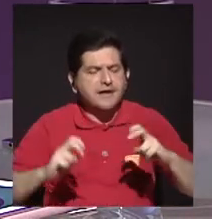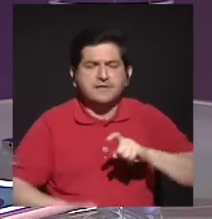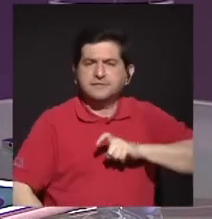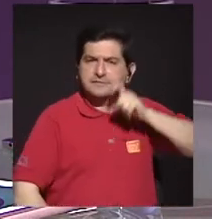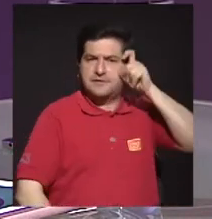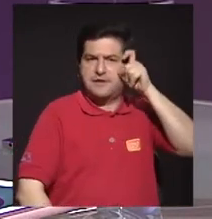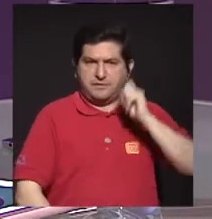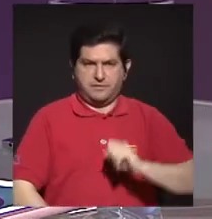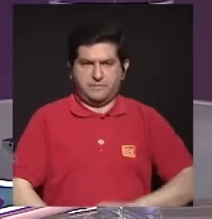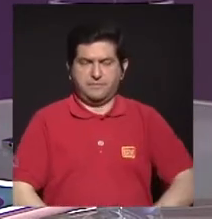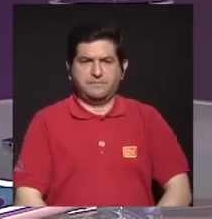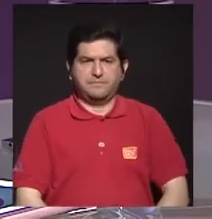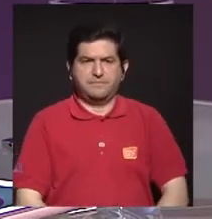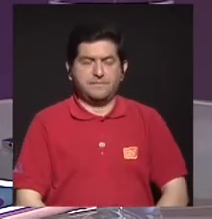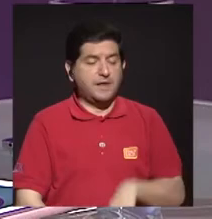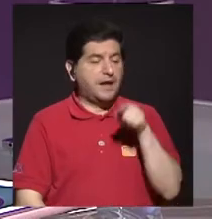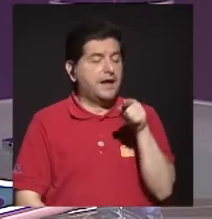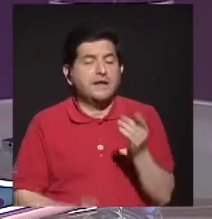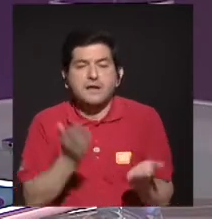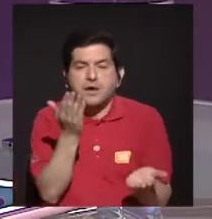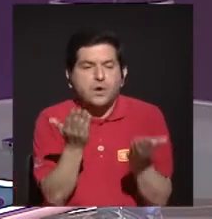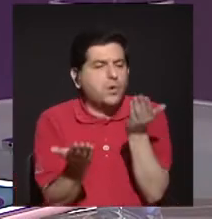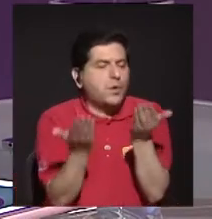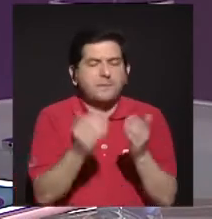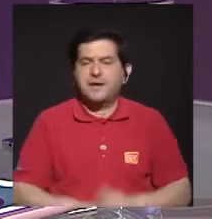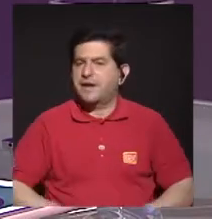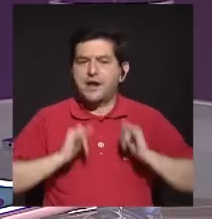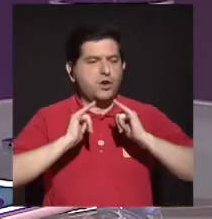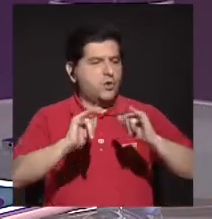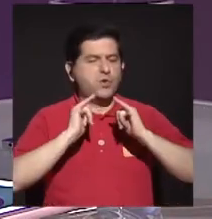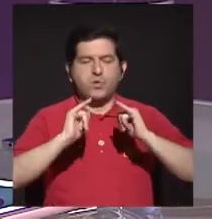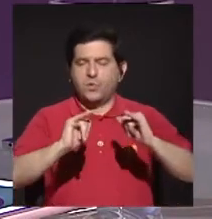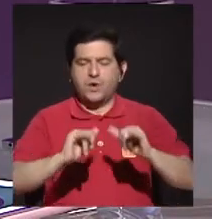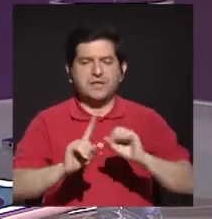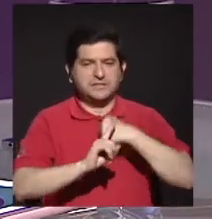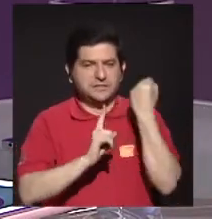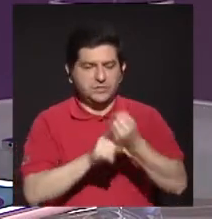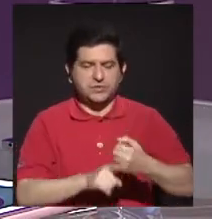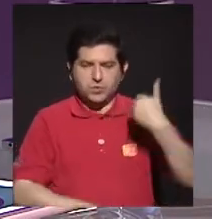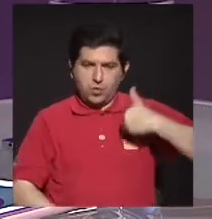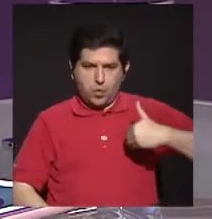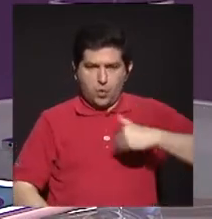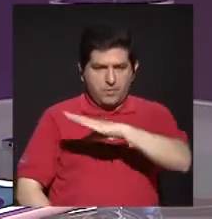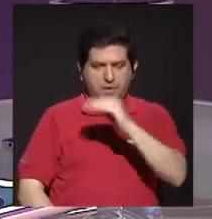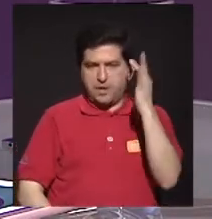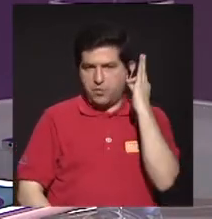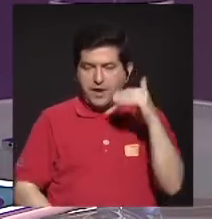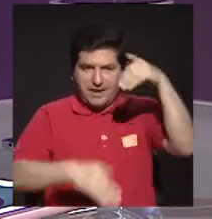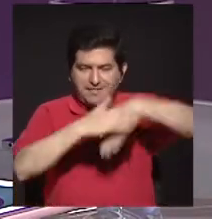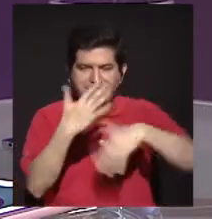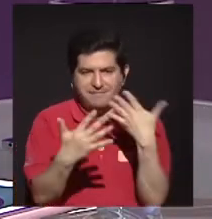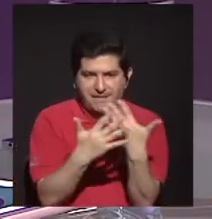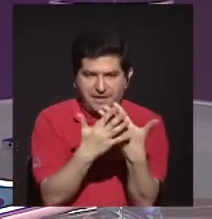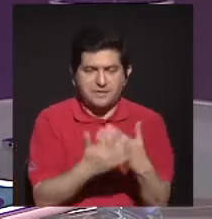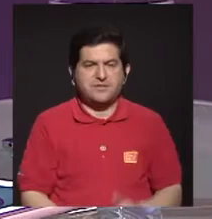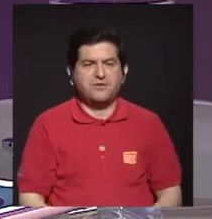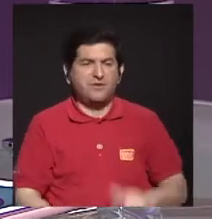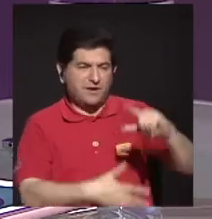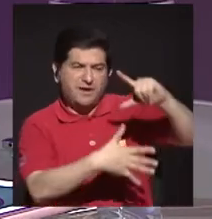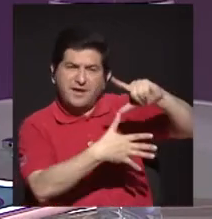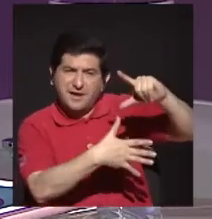género comparativo de las desigualdades entre hombres y mujeres en la cárcel. Pero algunas de esas cosas, bueno, en América